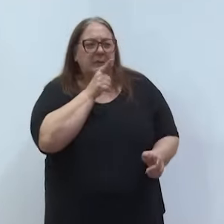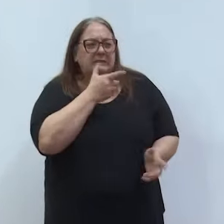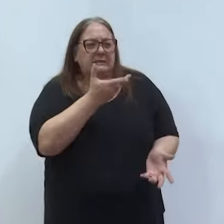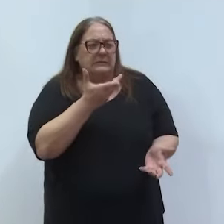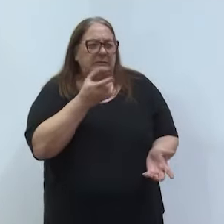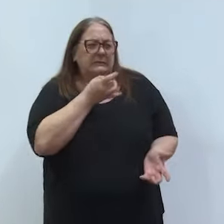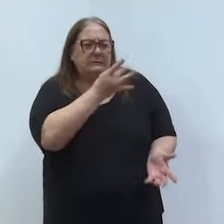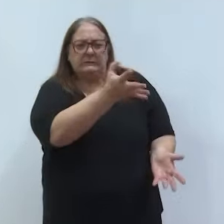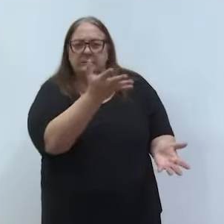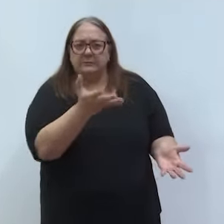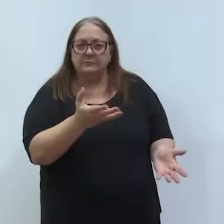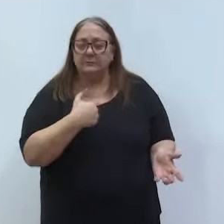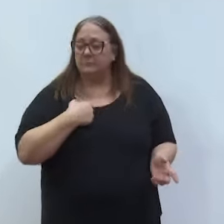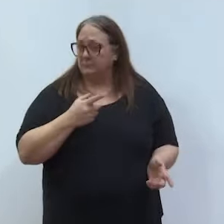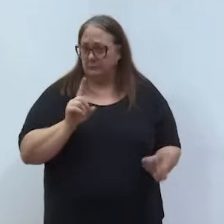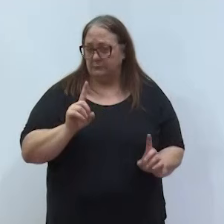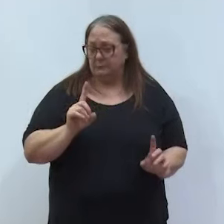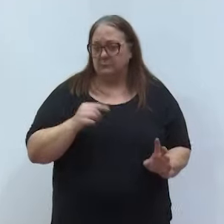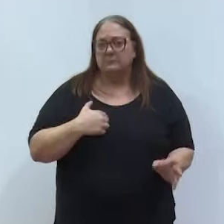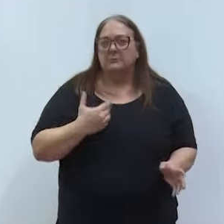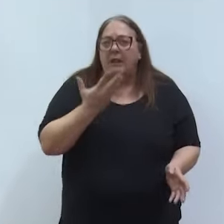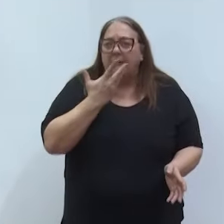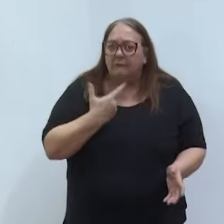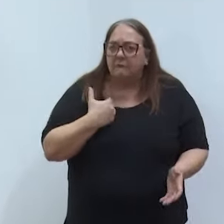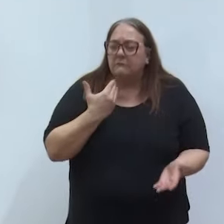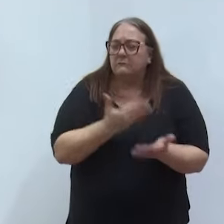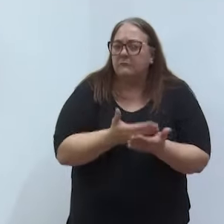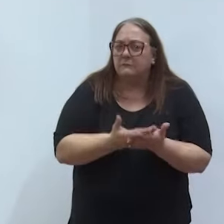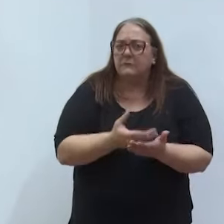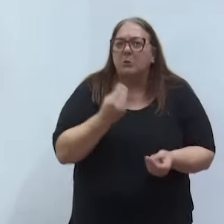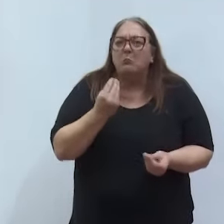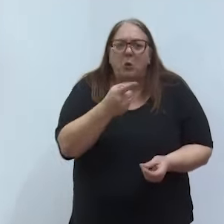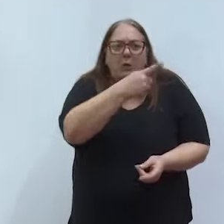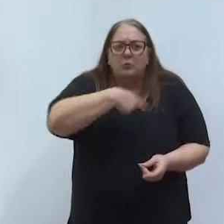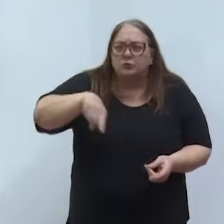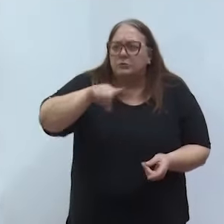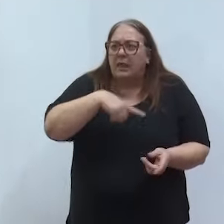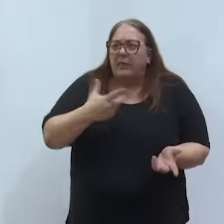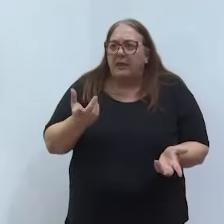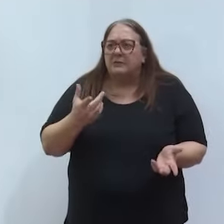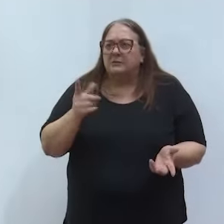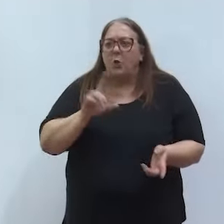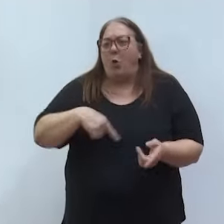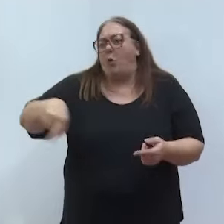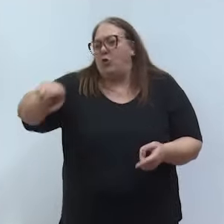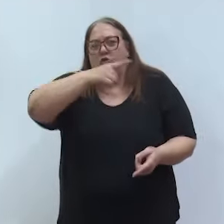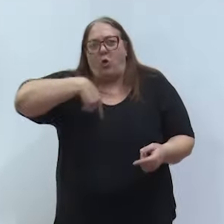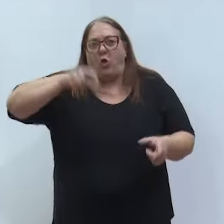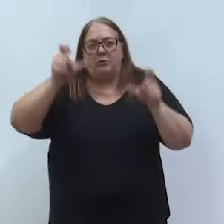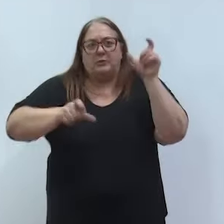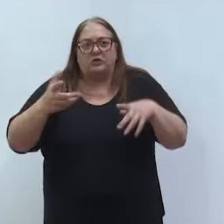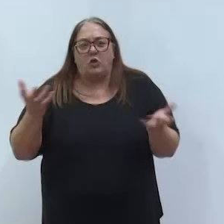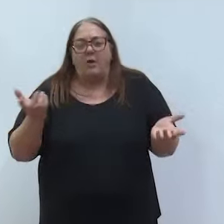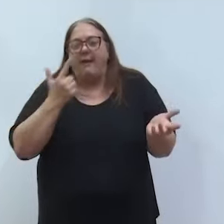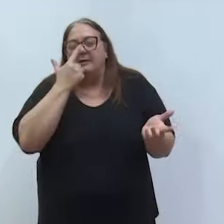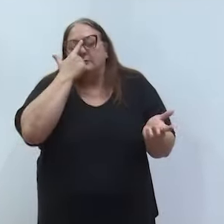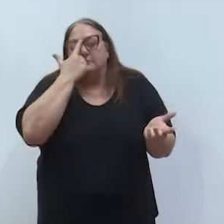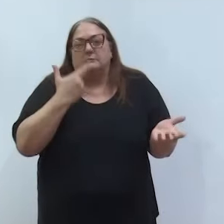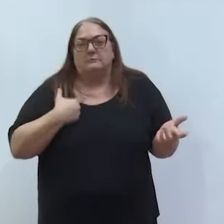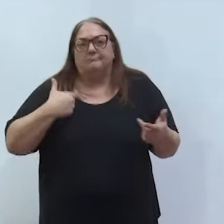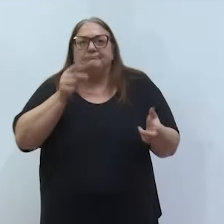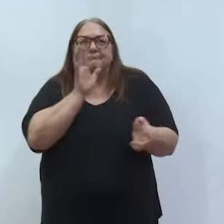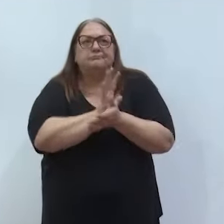gustaría plantear es el tema de Por qué también se niegan o nos negamos en este caso por lo que escuché